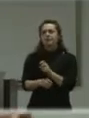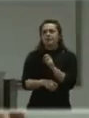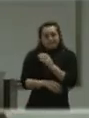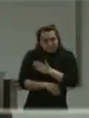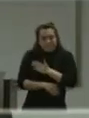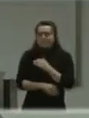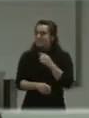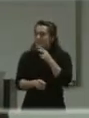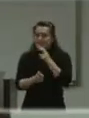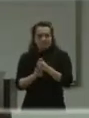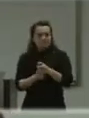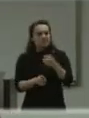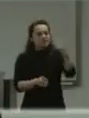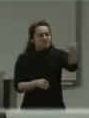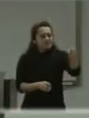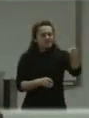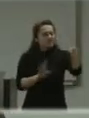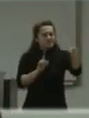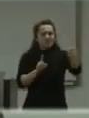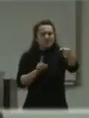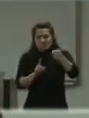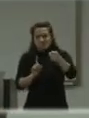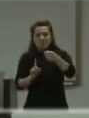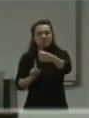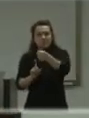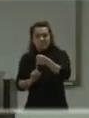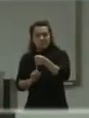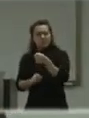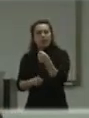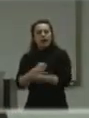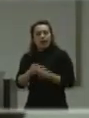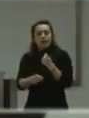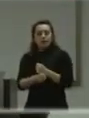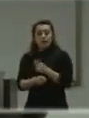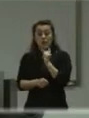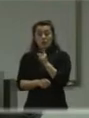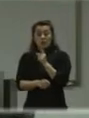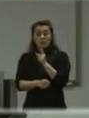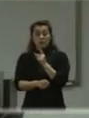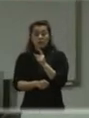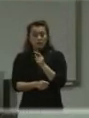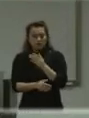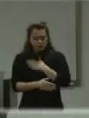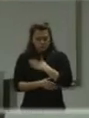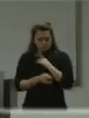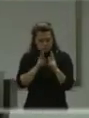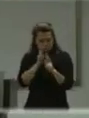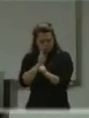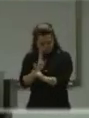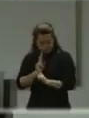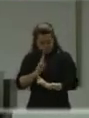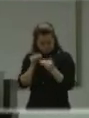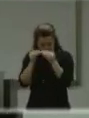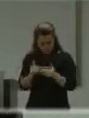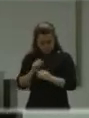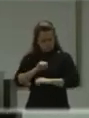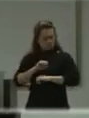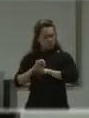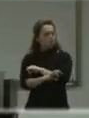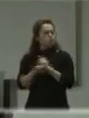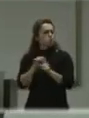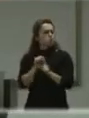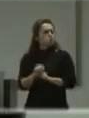complicada fue densa el tema de edad es muy complicado en el sentido en que nadie se reconoce en este momento con personas con discapacidad psicosocial